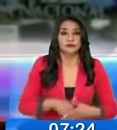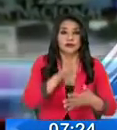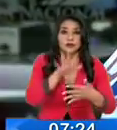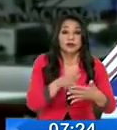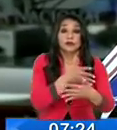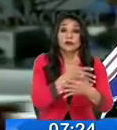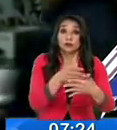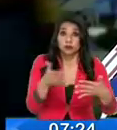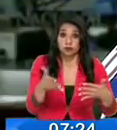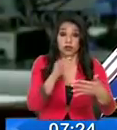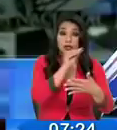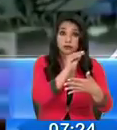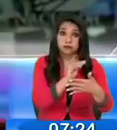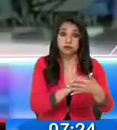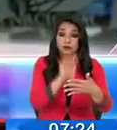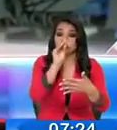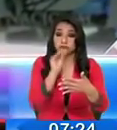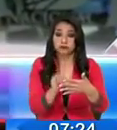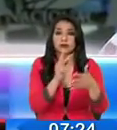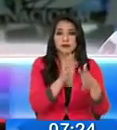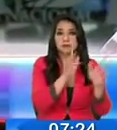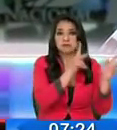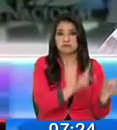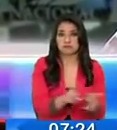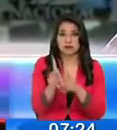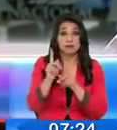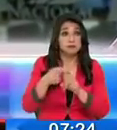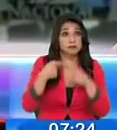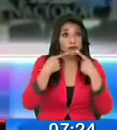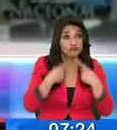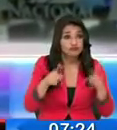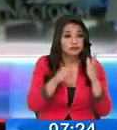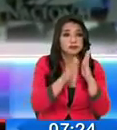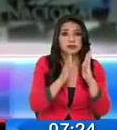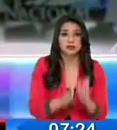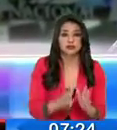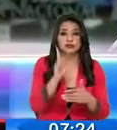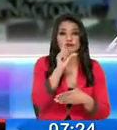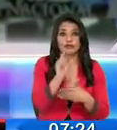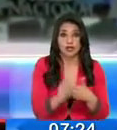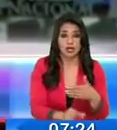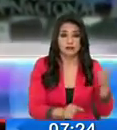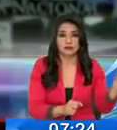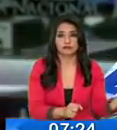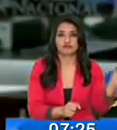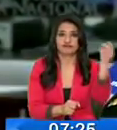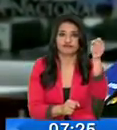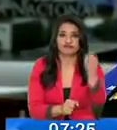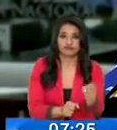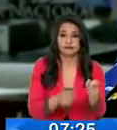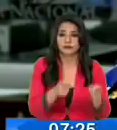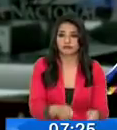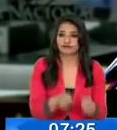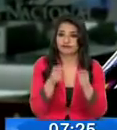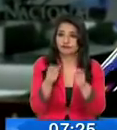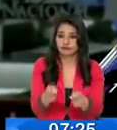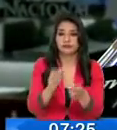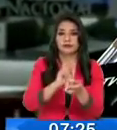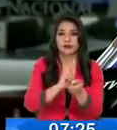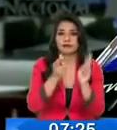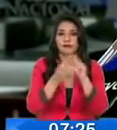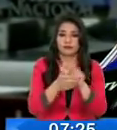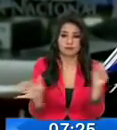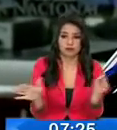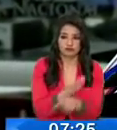primera instancia, tenemos la planificación de convocar al ministro de Finanzas, que es quien debe presentar la reforma en su